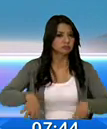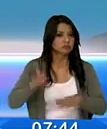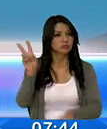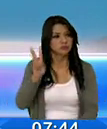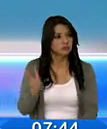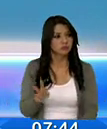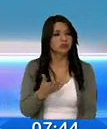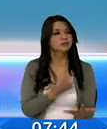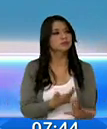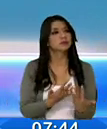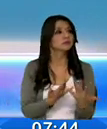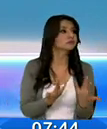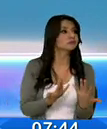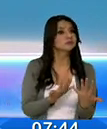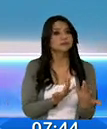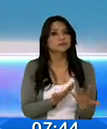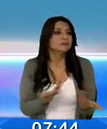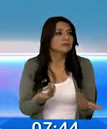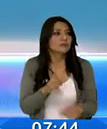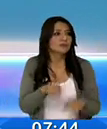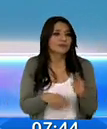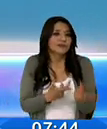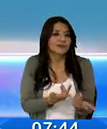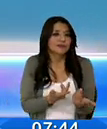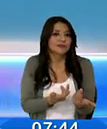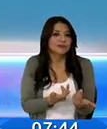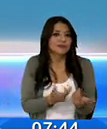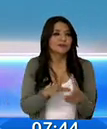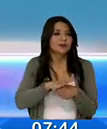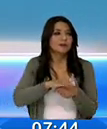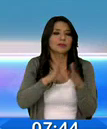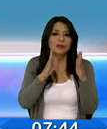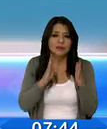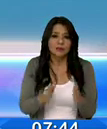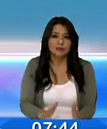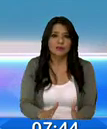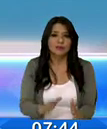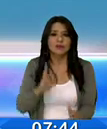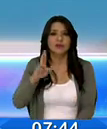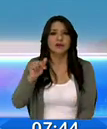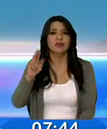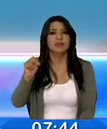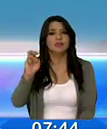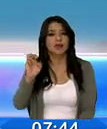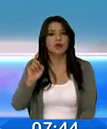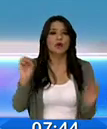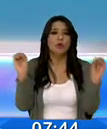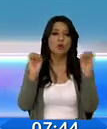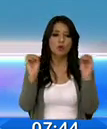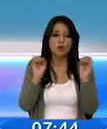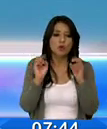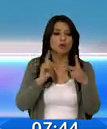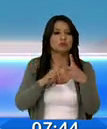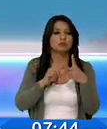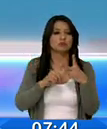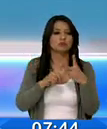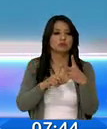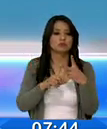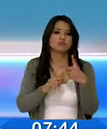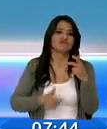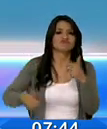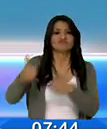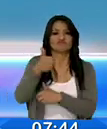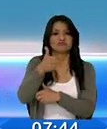no podemos esperar a que sea el embajador René de Sola o el